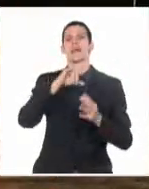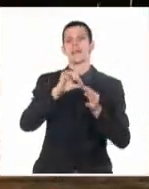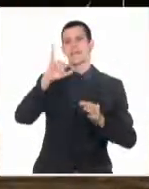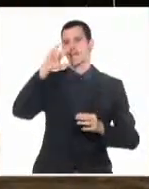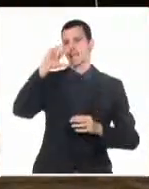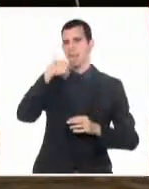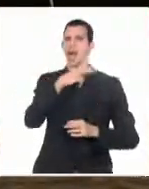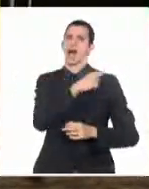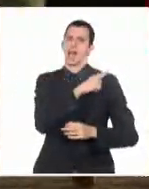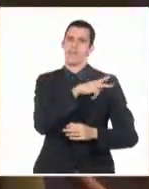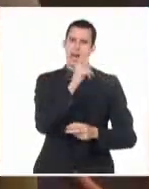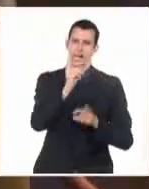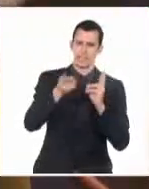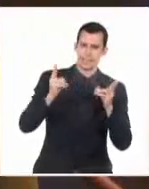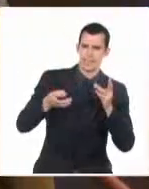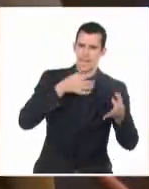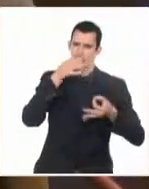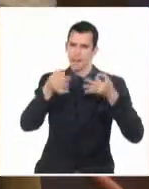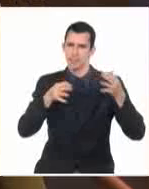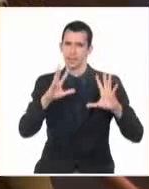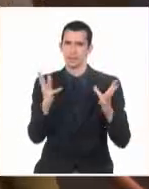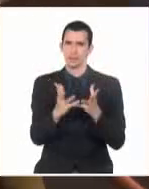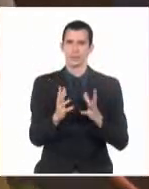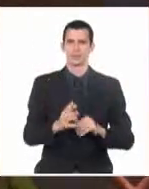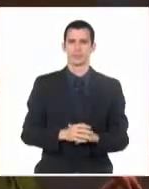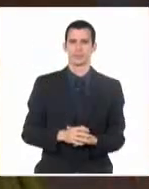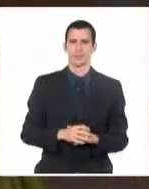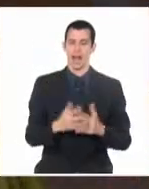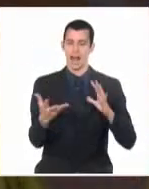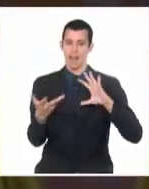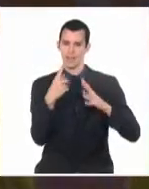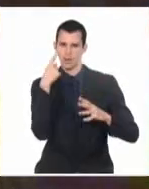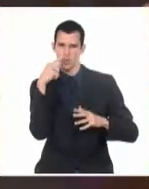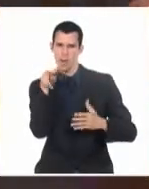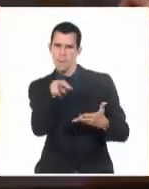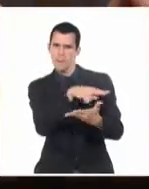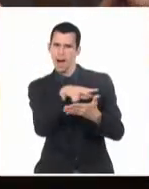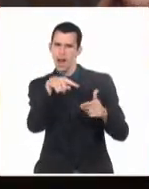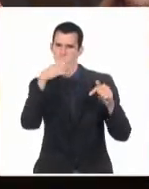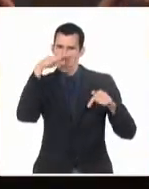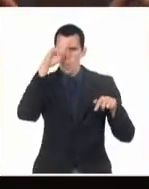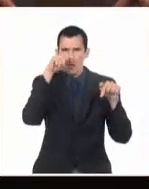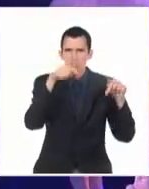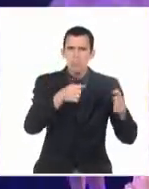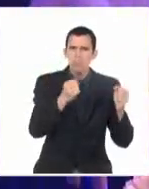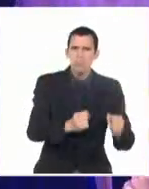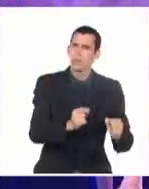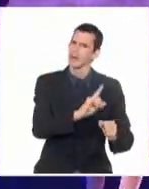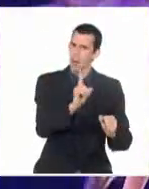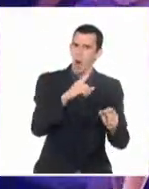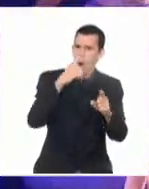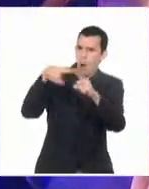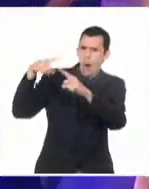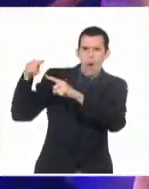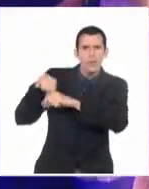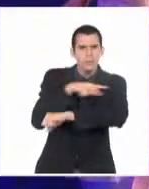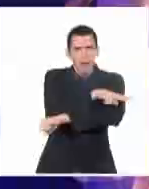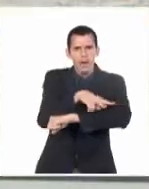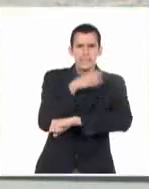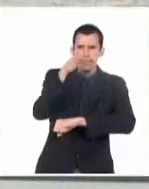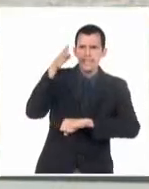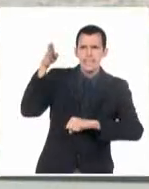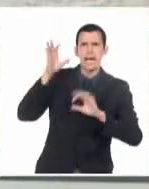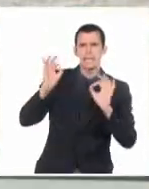nivel técnico-artístico. Ha sabido difundir su baile en diversos países. Actualmente se encuentra en una gira por